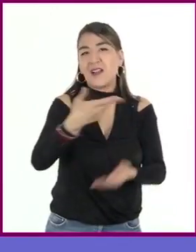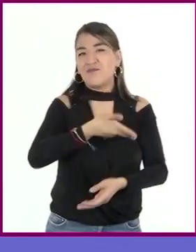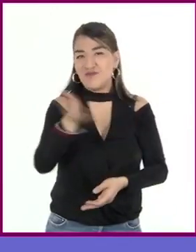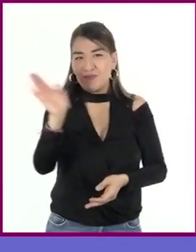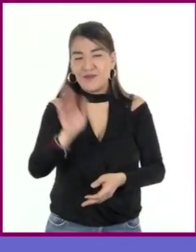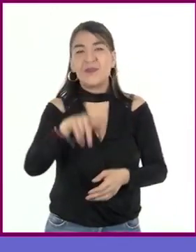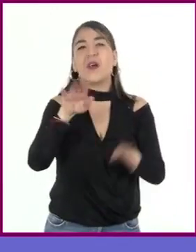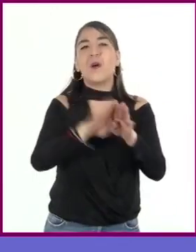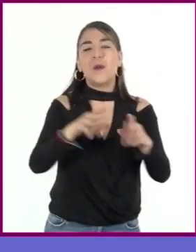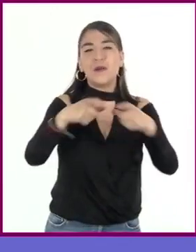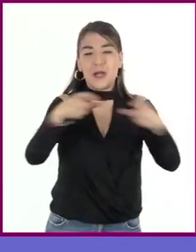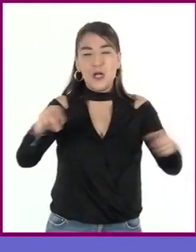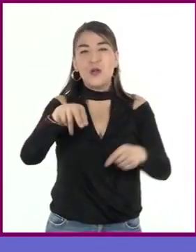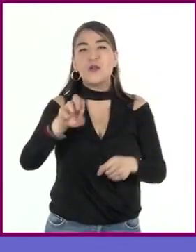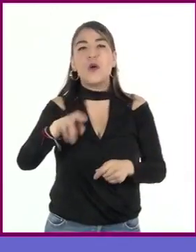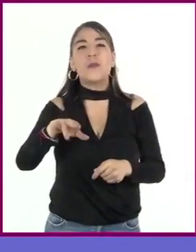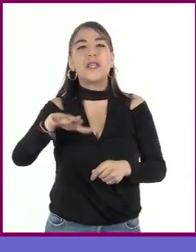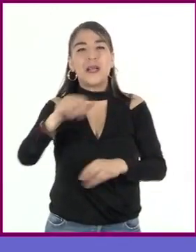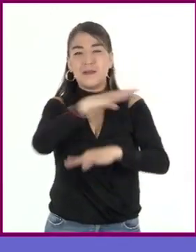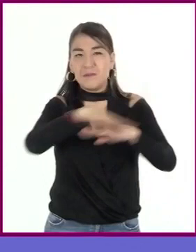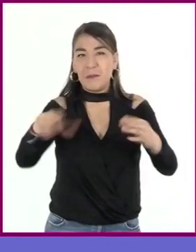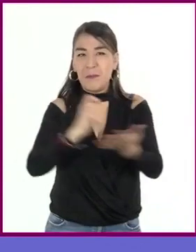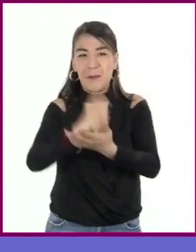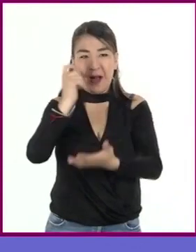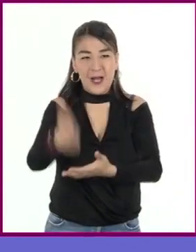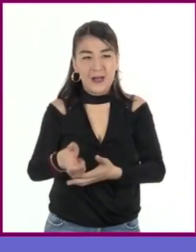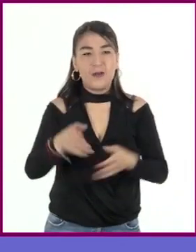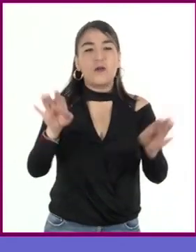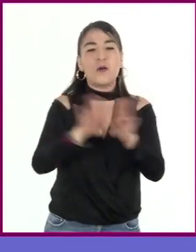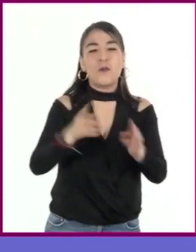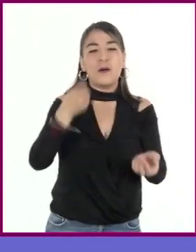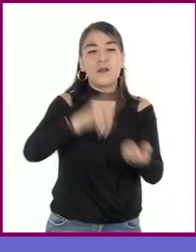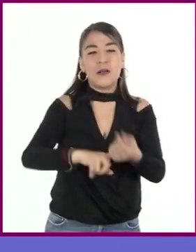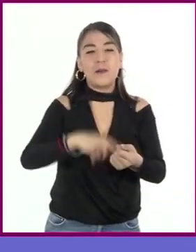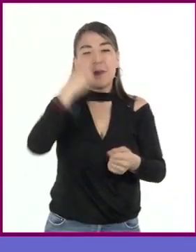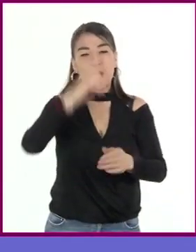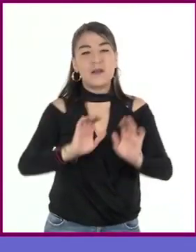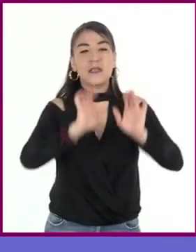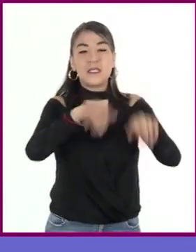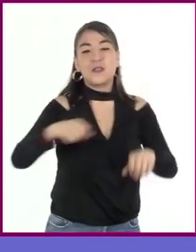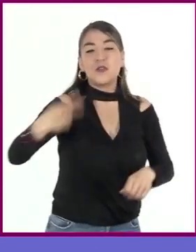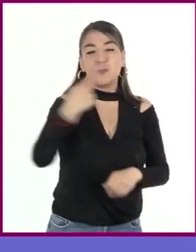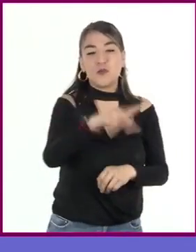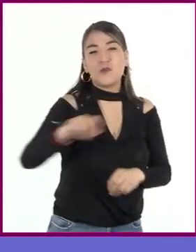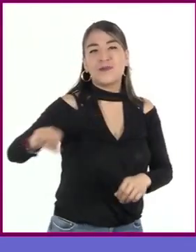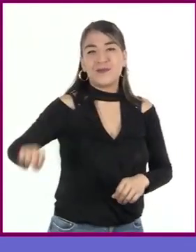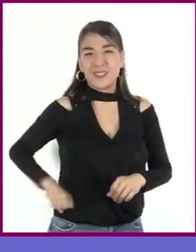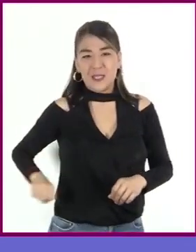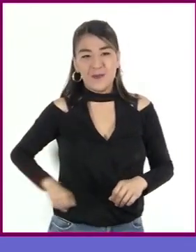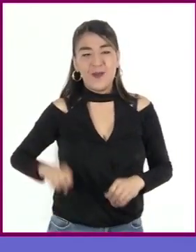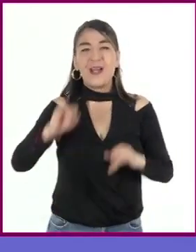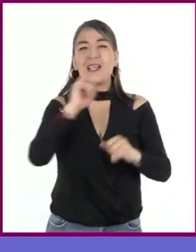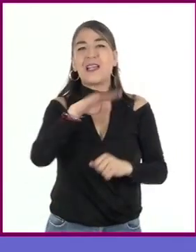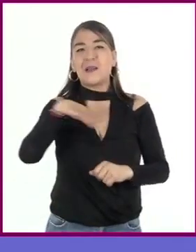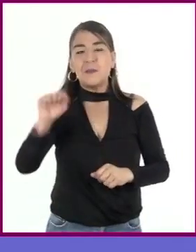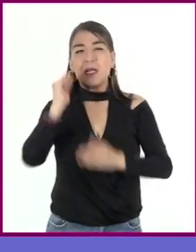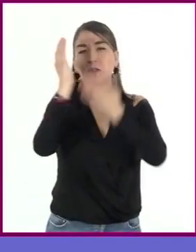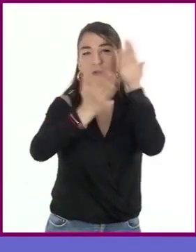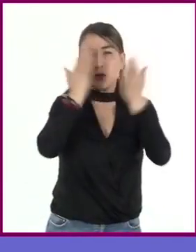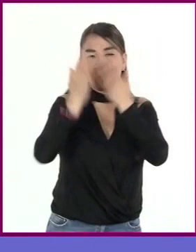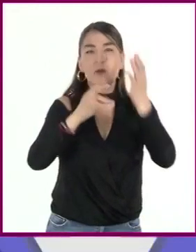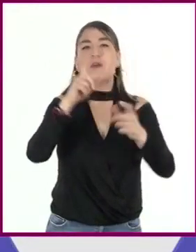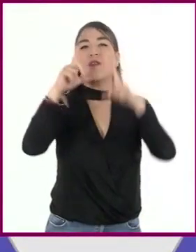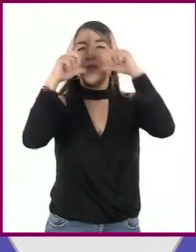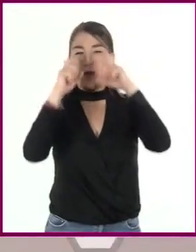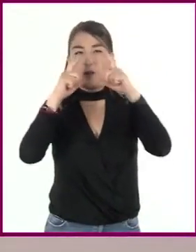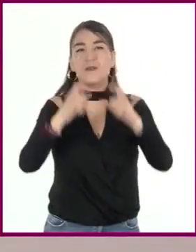nómina, carta comprobante de trabajo, comprobantes de afiliaciones a la Seguridad Social, estudios médicos y